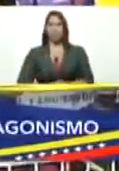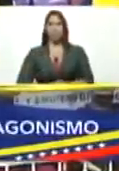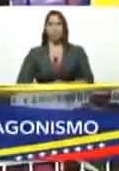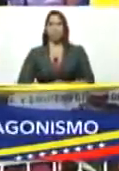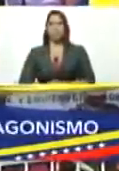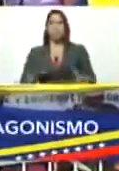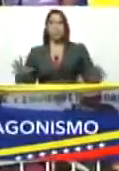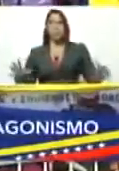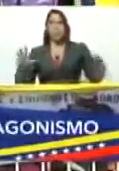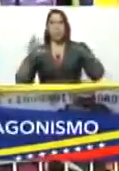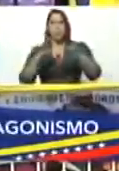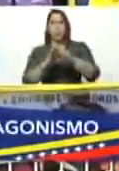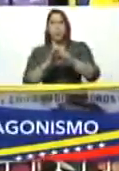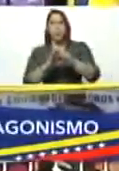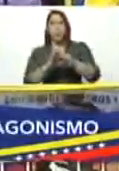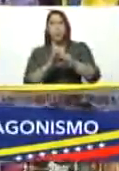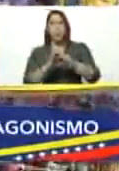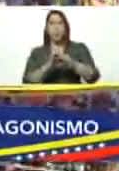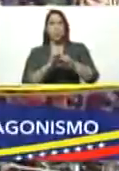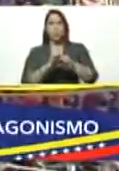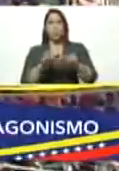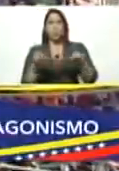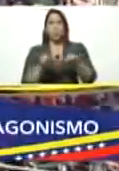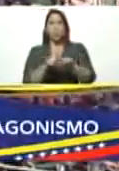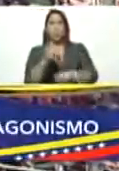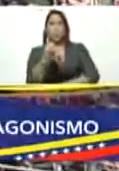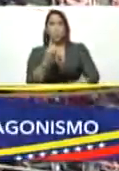unidos como una